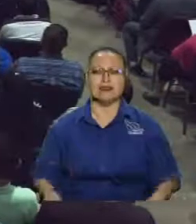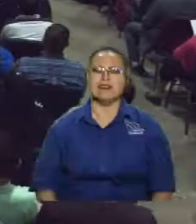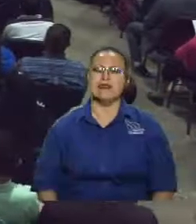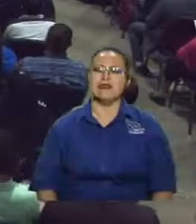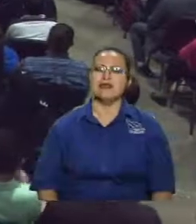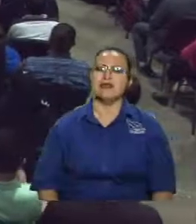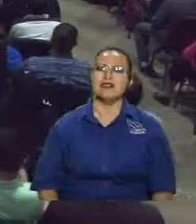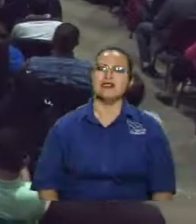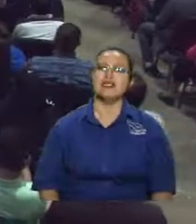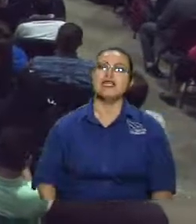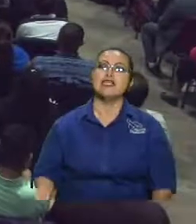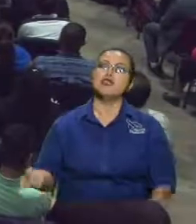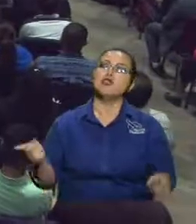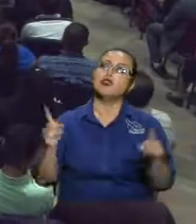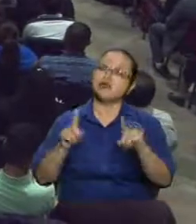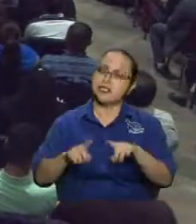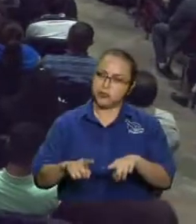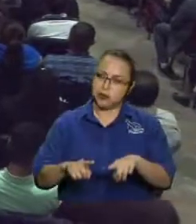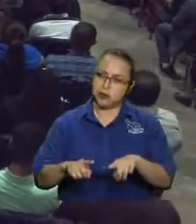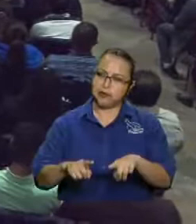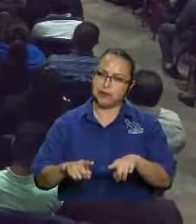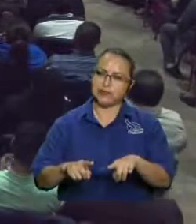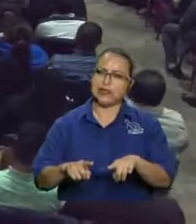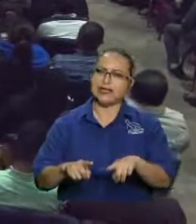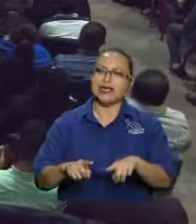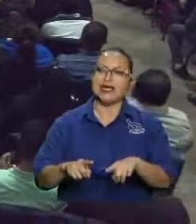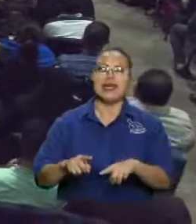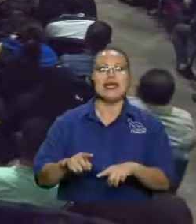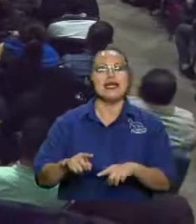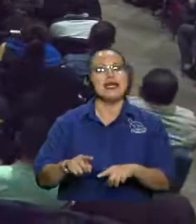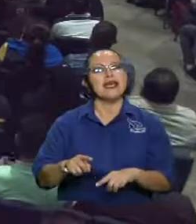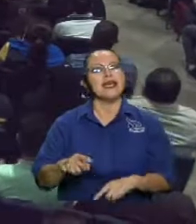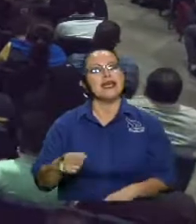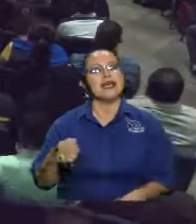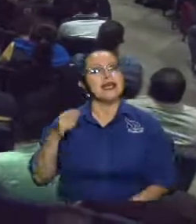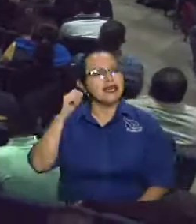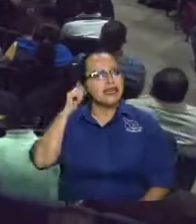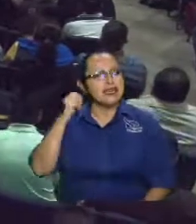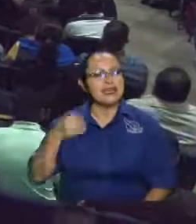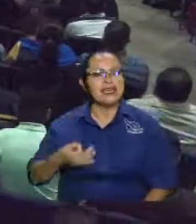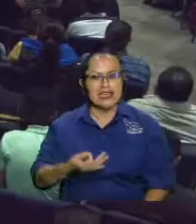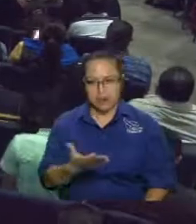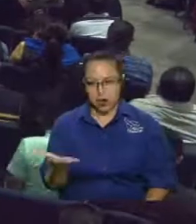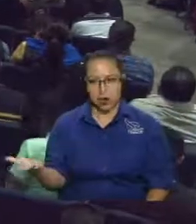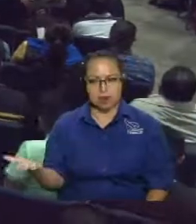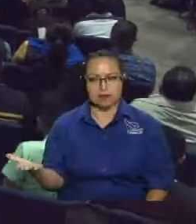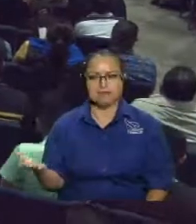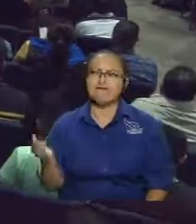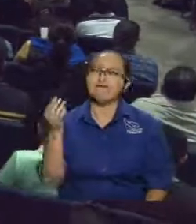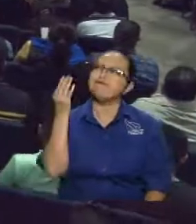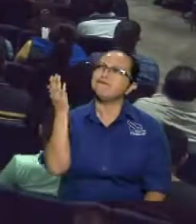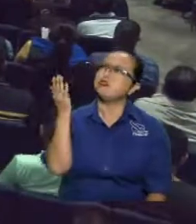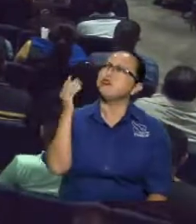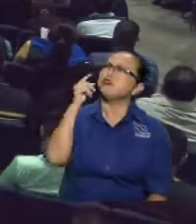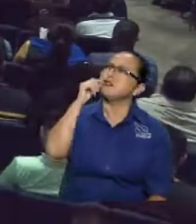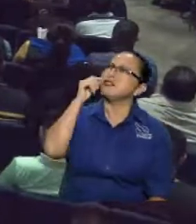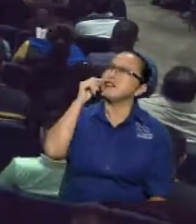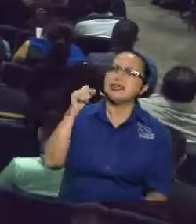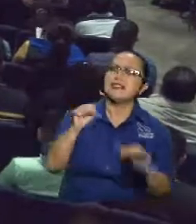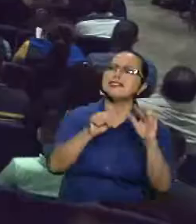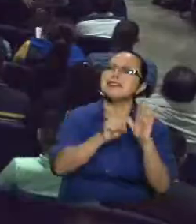ello. Una de las cosas que sucedió fue que él pidió señales. Usted se recuerda que Gedeón pidió